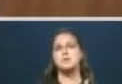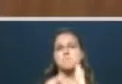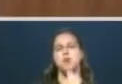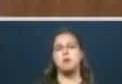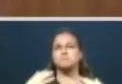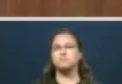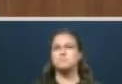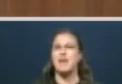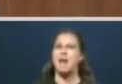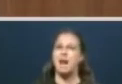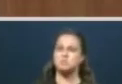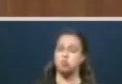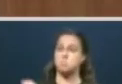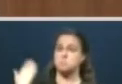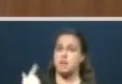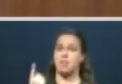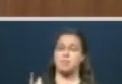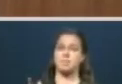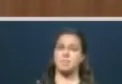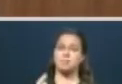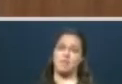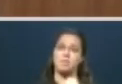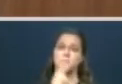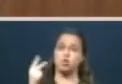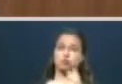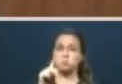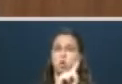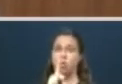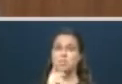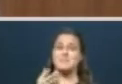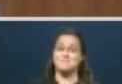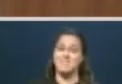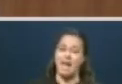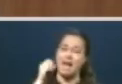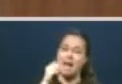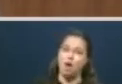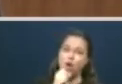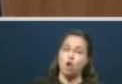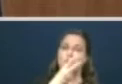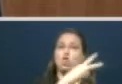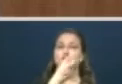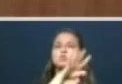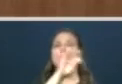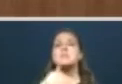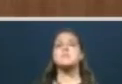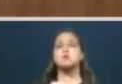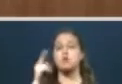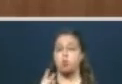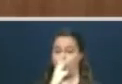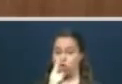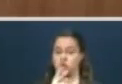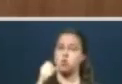corriente que aprobamos en diciembre de 2011 y que nos ha permitido ahorrar más de 240 millones de euros en los dos últimos